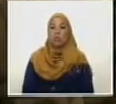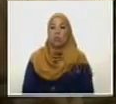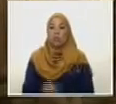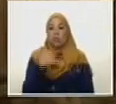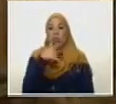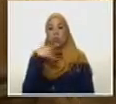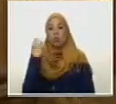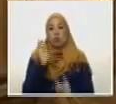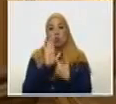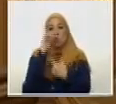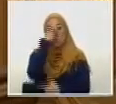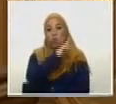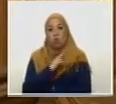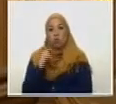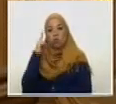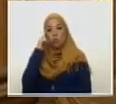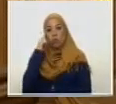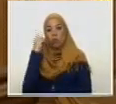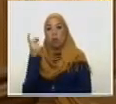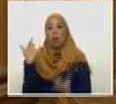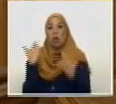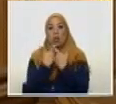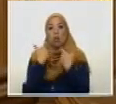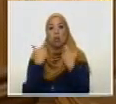Ponerle rostro al enemigo.